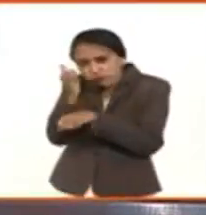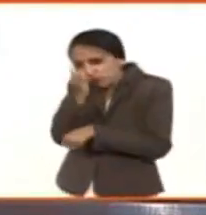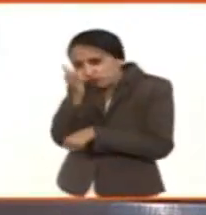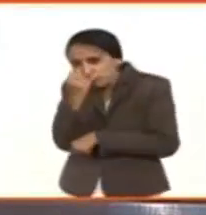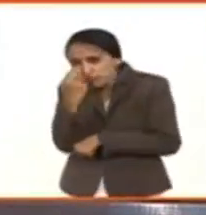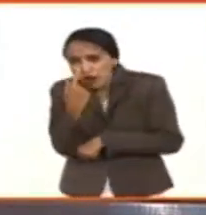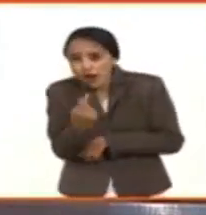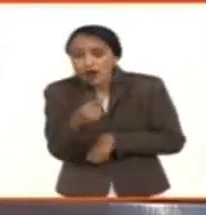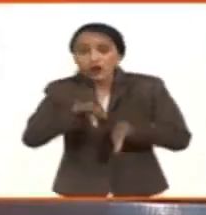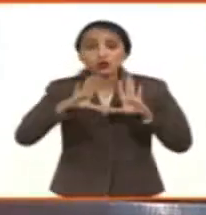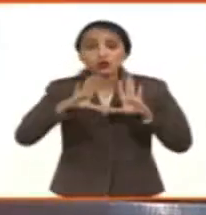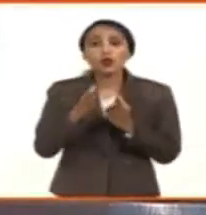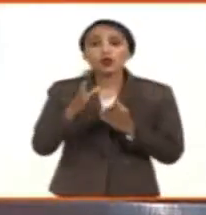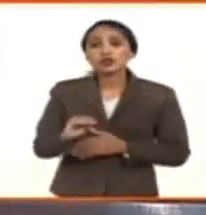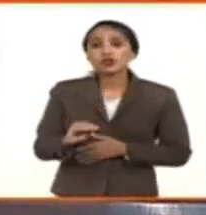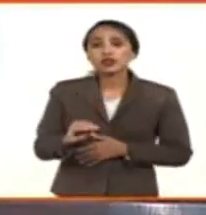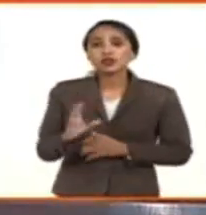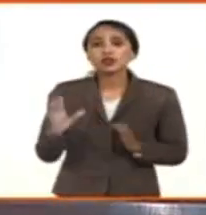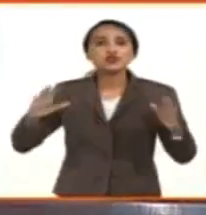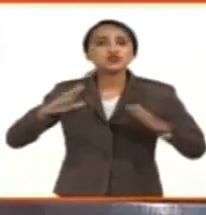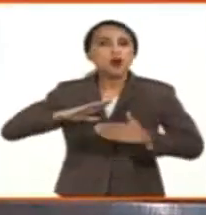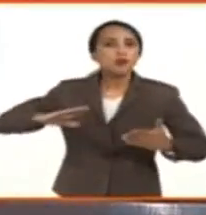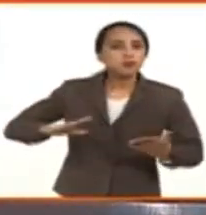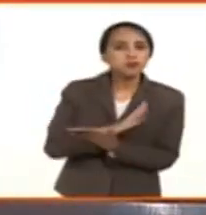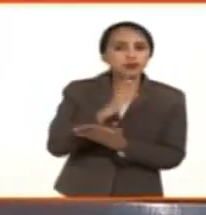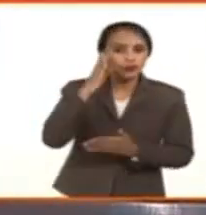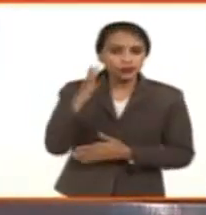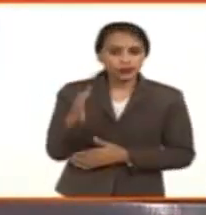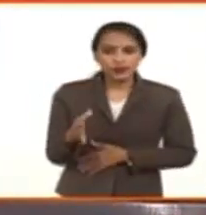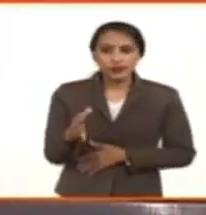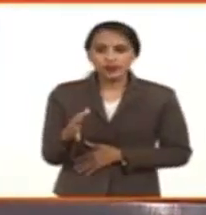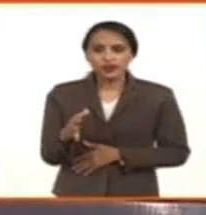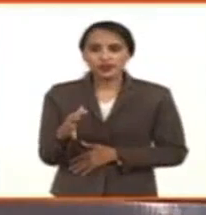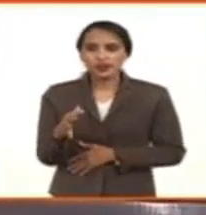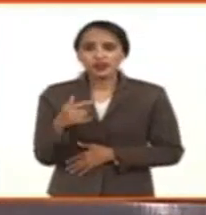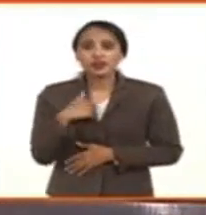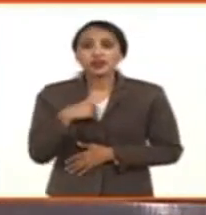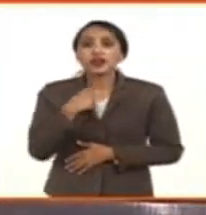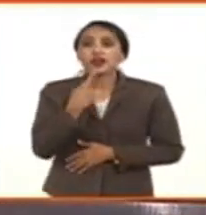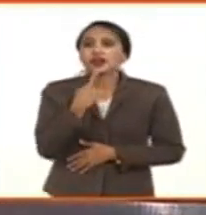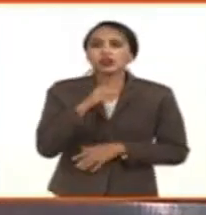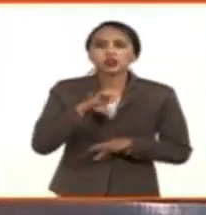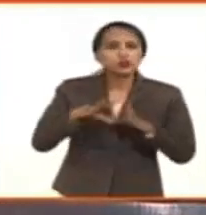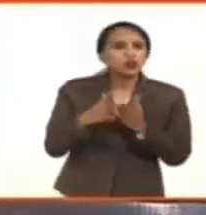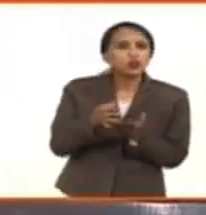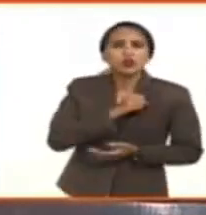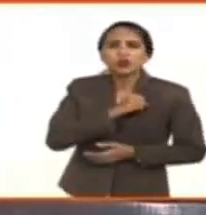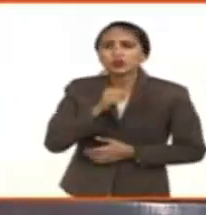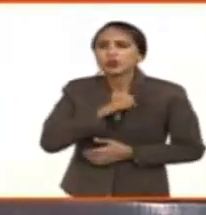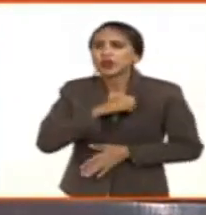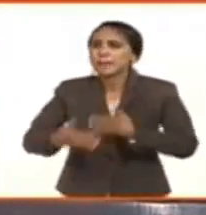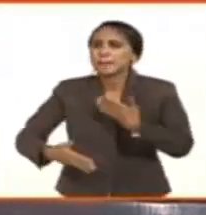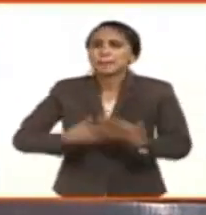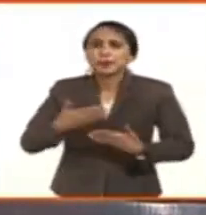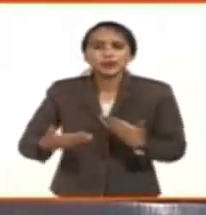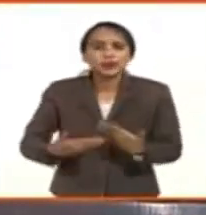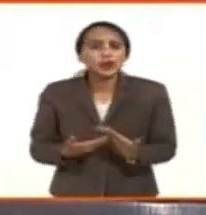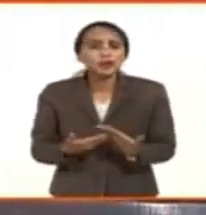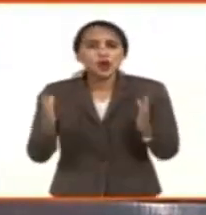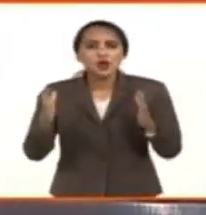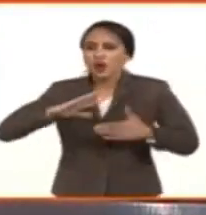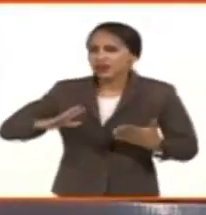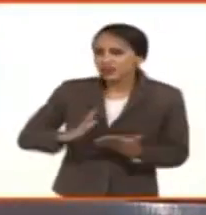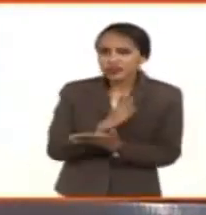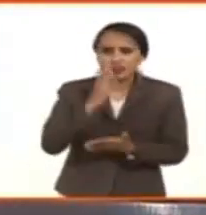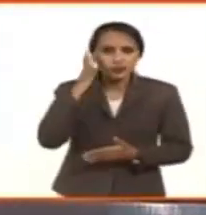decían uno tras otro no hay golpe de estado hay lo que quieras al golpe estado vacío institucional crisis de poder etcétera etcétera y